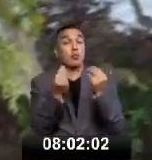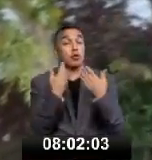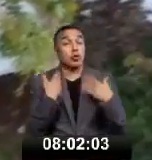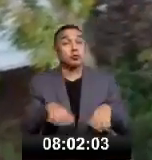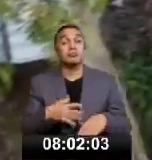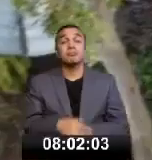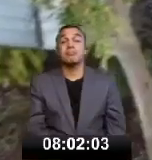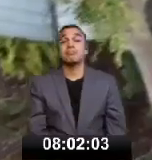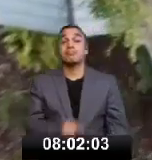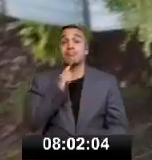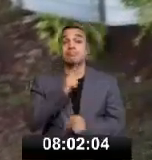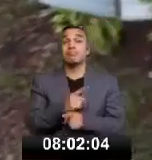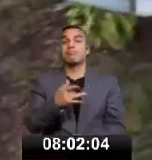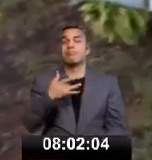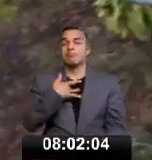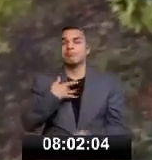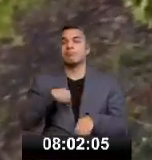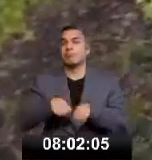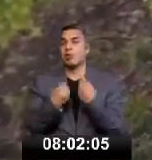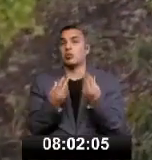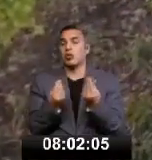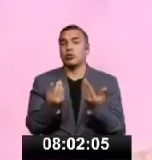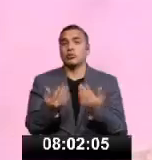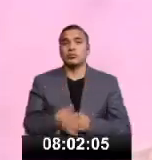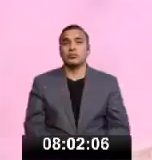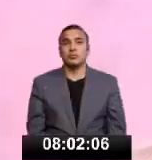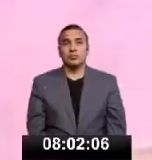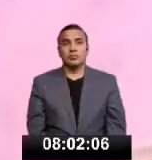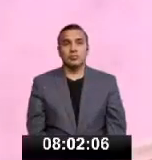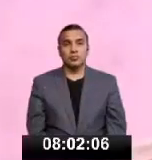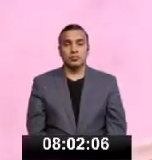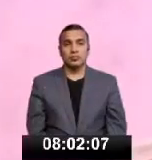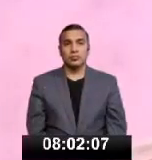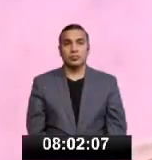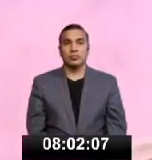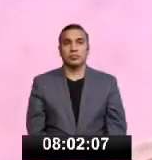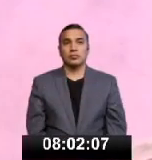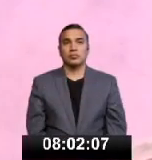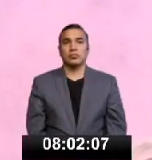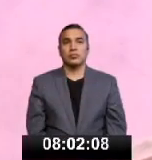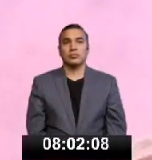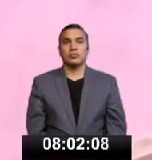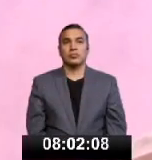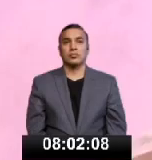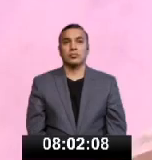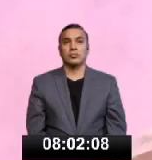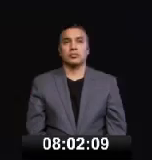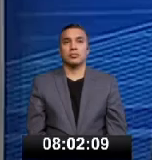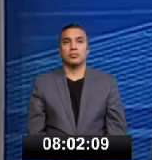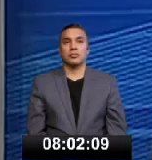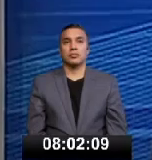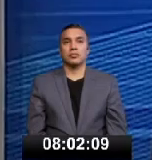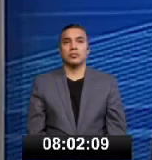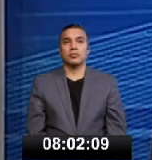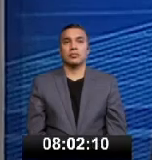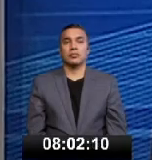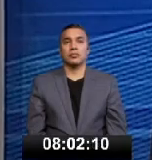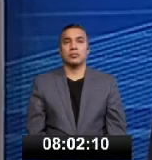lamentablemente terminan siendo destructivos. Reportó Gustavo Cobo, TC Televisión.